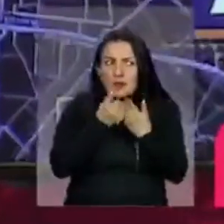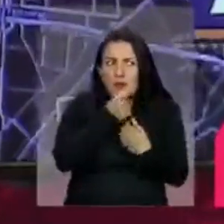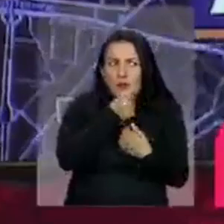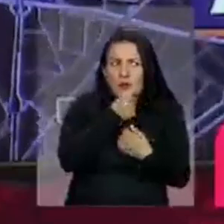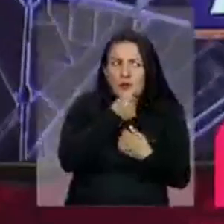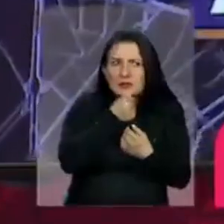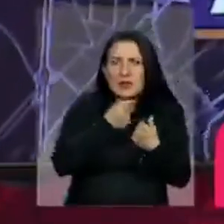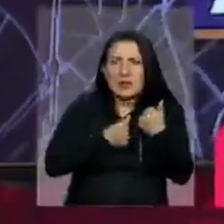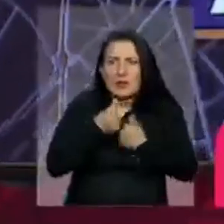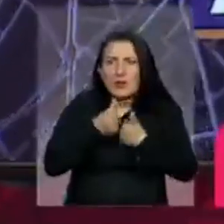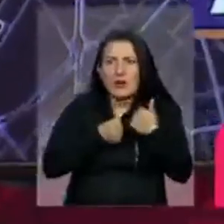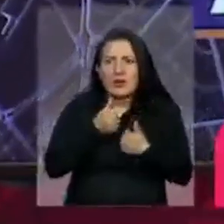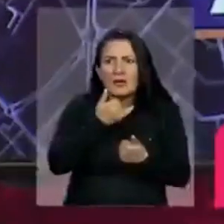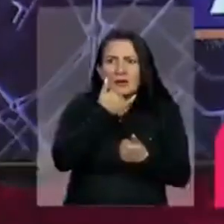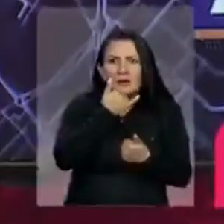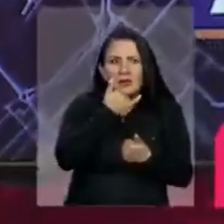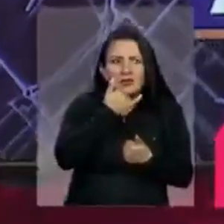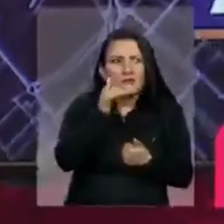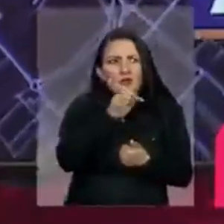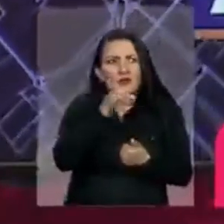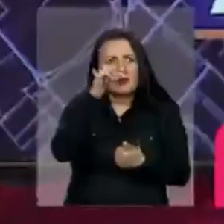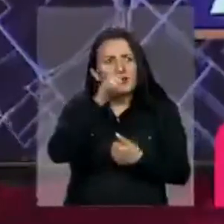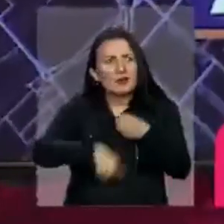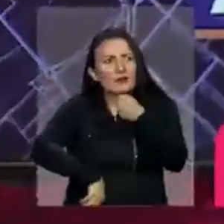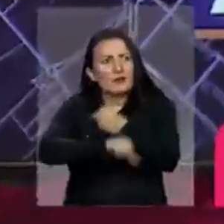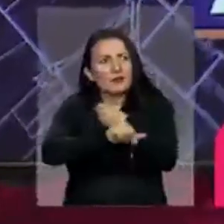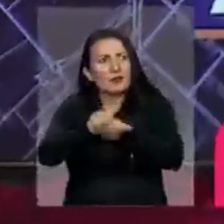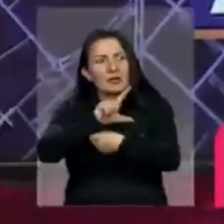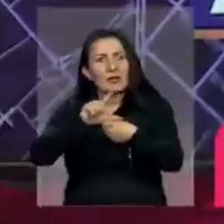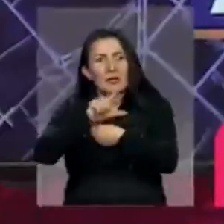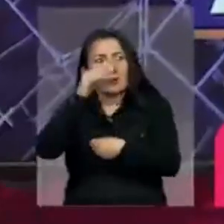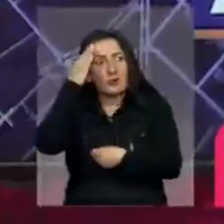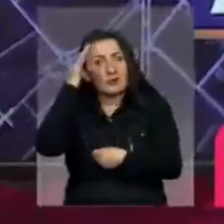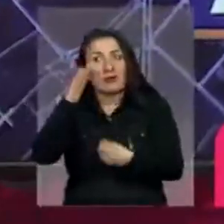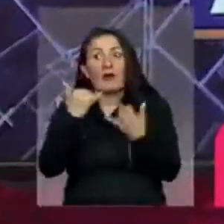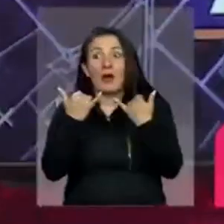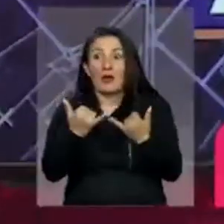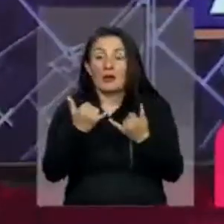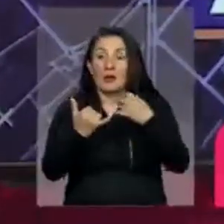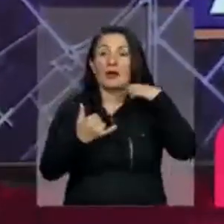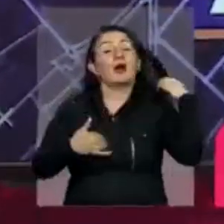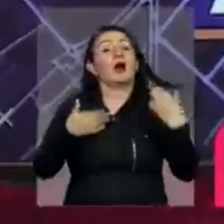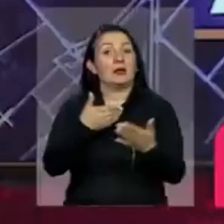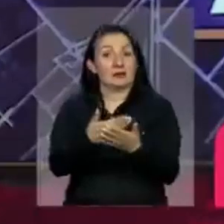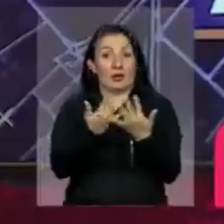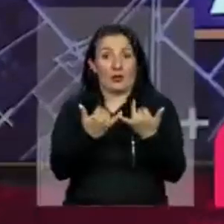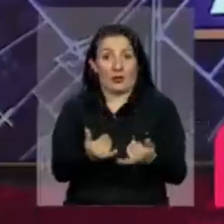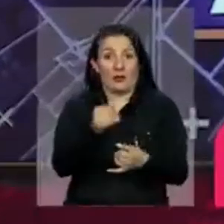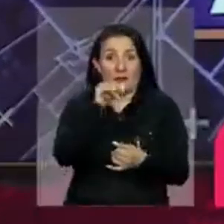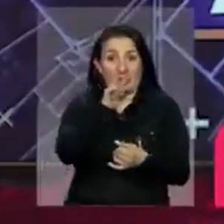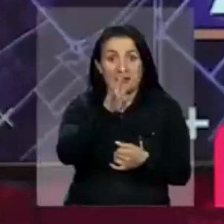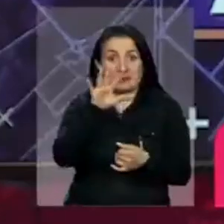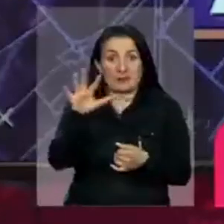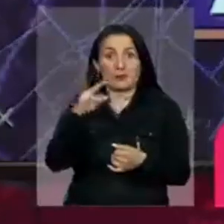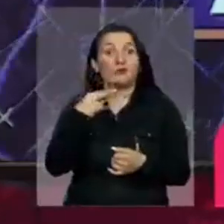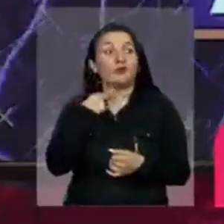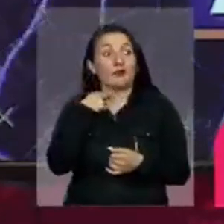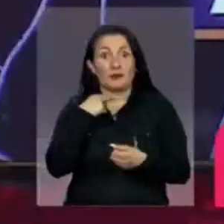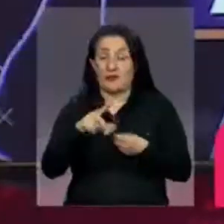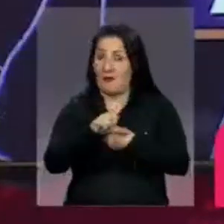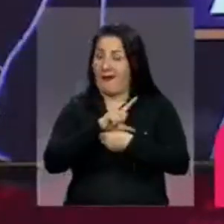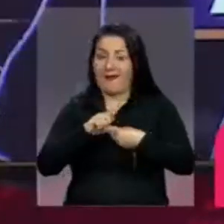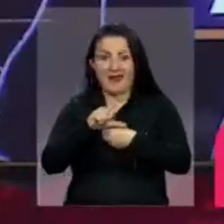noticia, no sé si salió en algún lado y yo no la registré. Ahorita, al día de hoy, 25 de noviembre, no hay